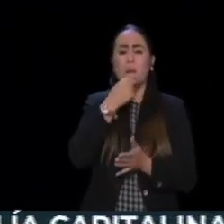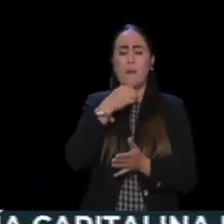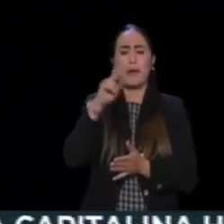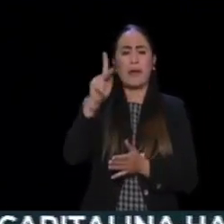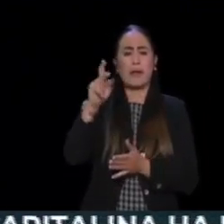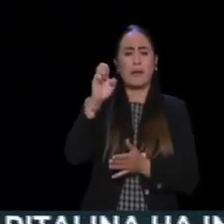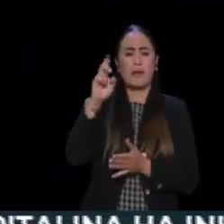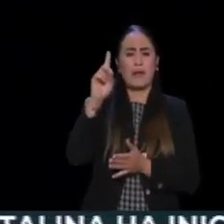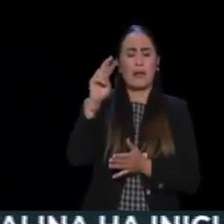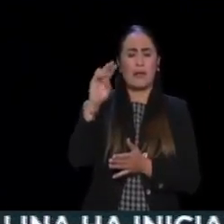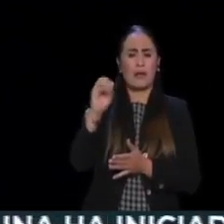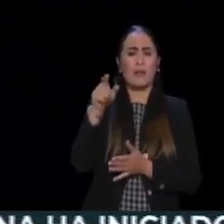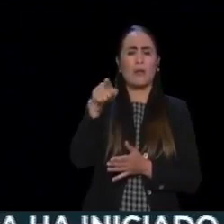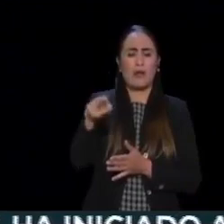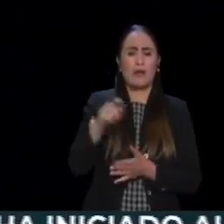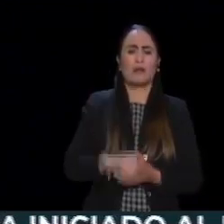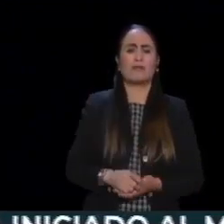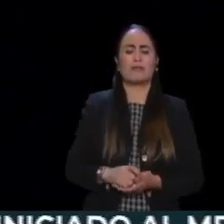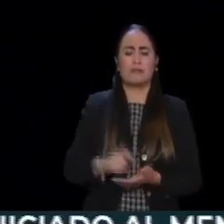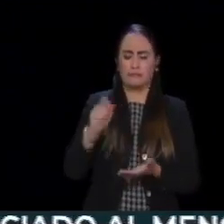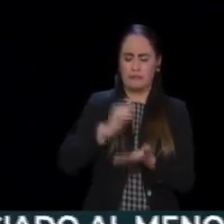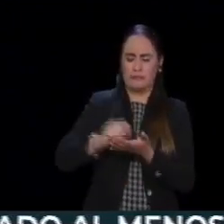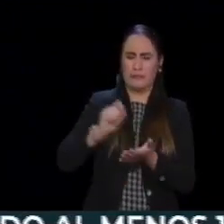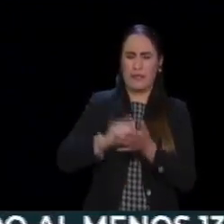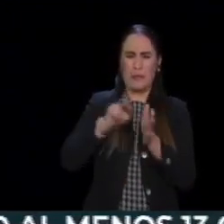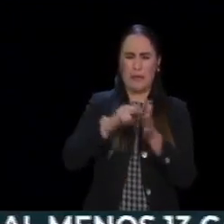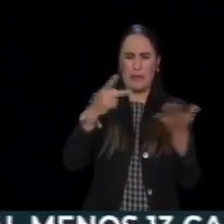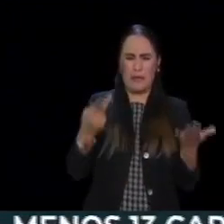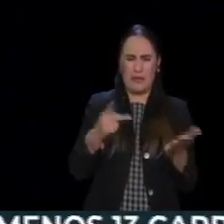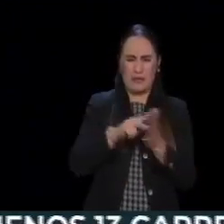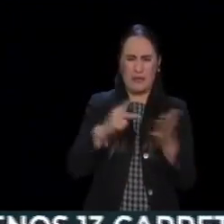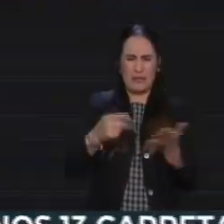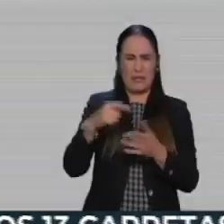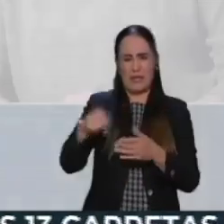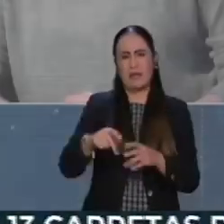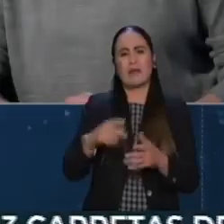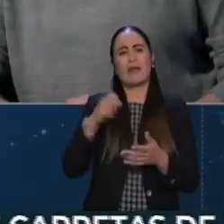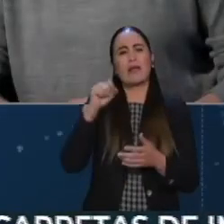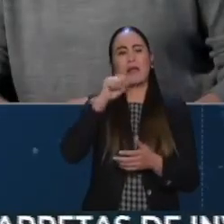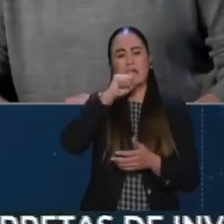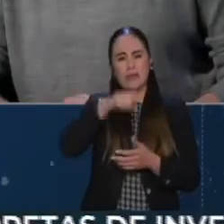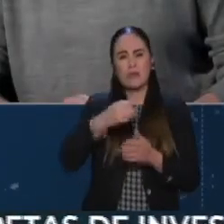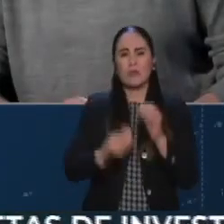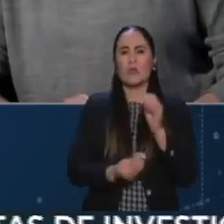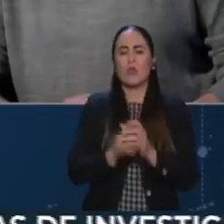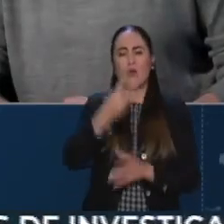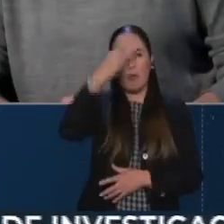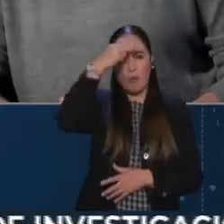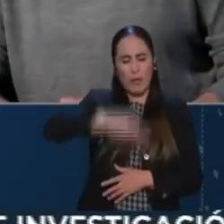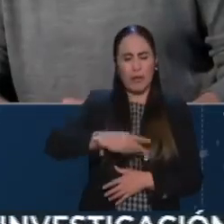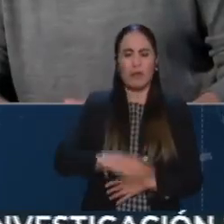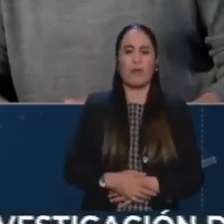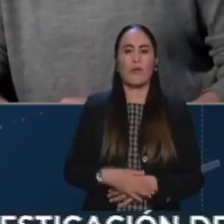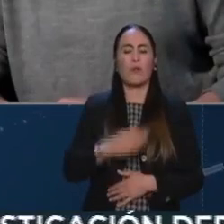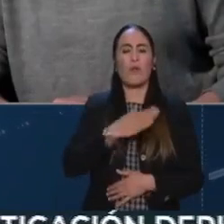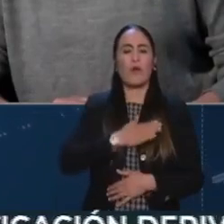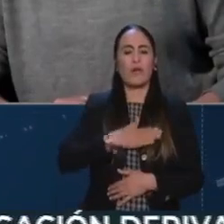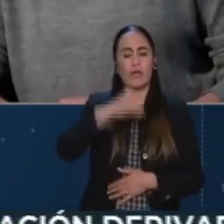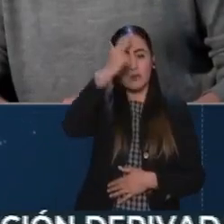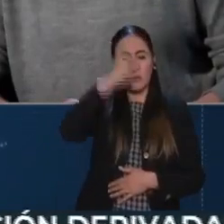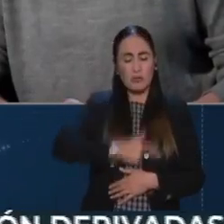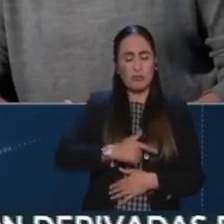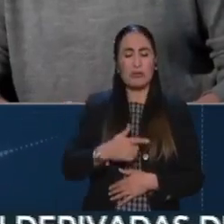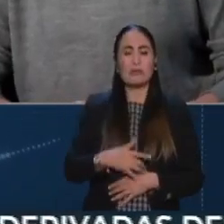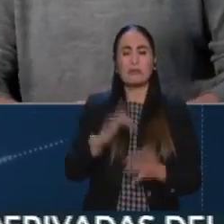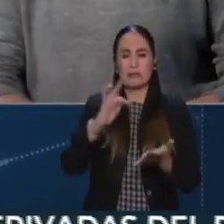Mellado, él es columnista de Jalisco, México. Pedro, pues muy buenas noches, gracias por acompañarnos. Terrible